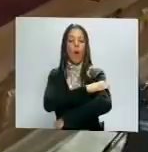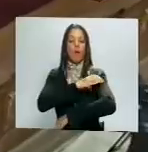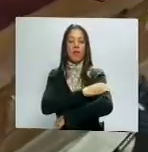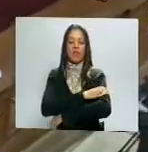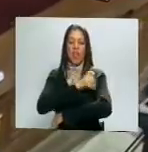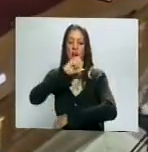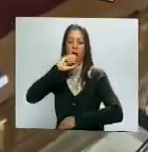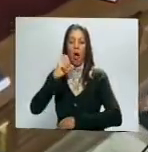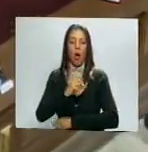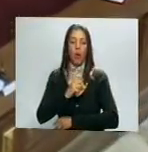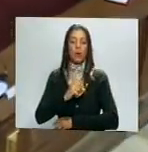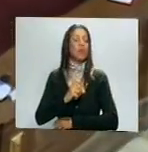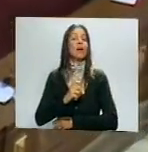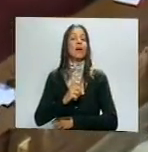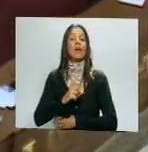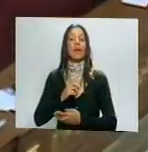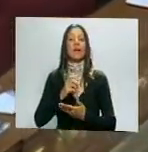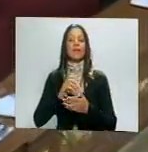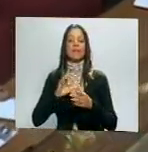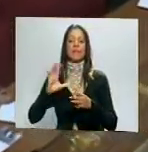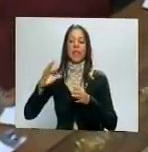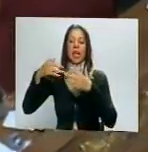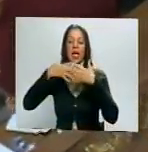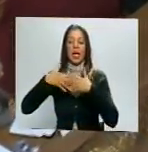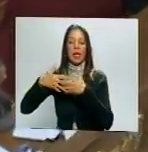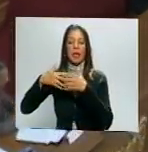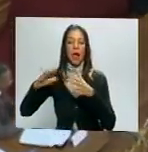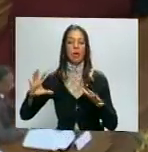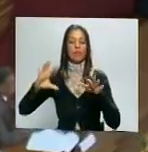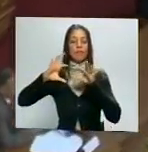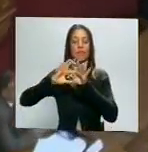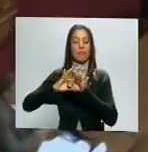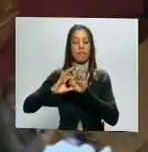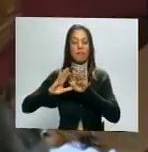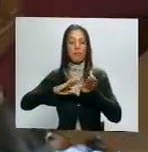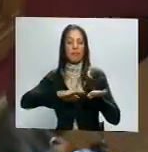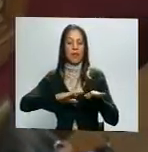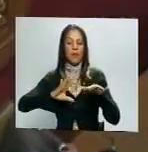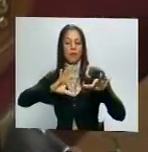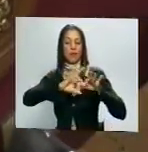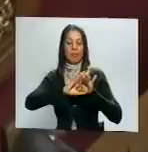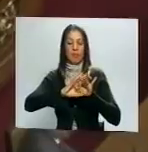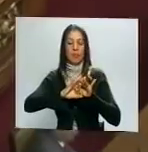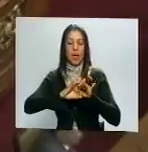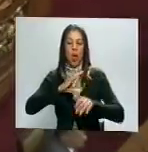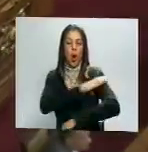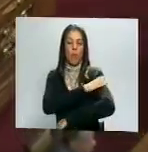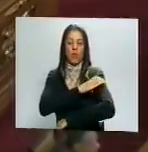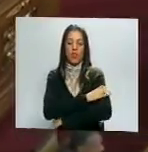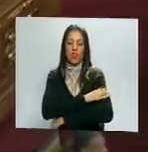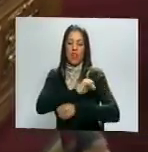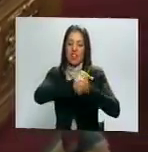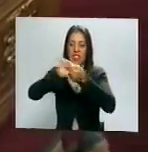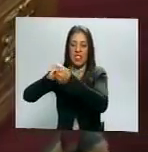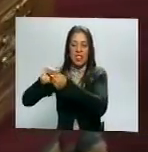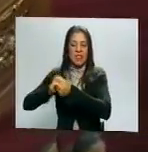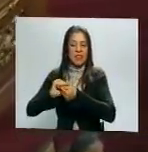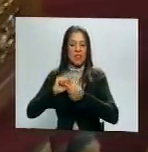fascista, por supuesto que apoyada por el imperio, creyó que por esa vía destruía, nos